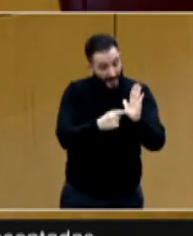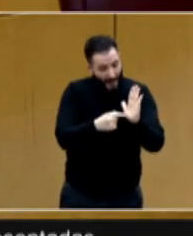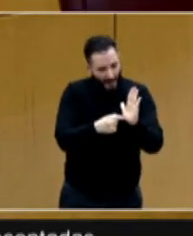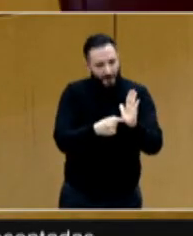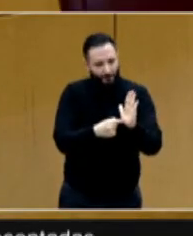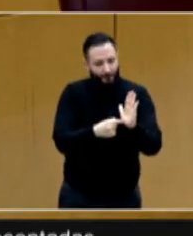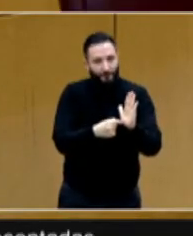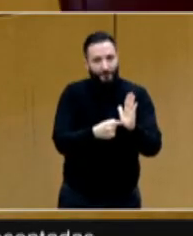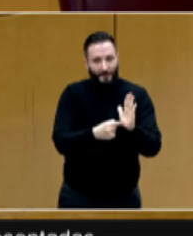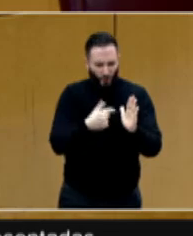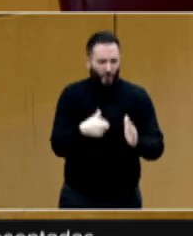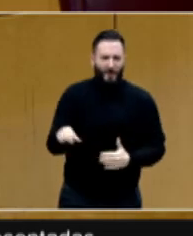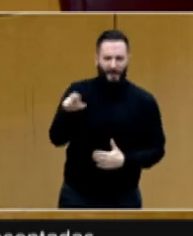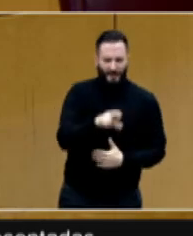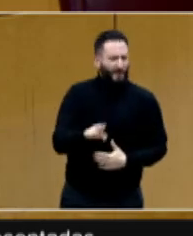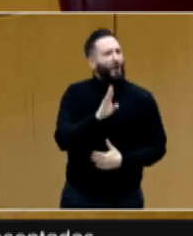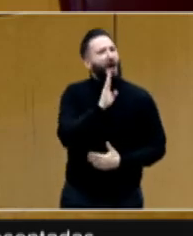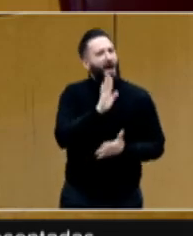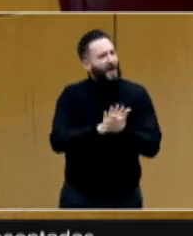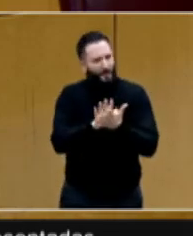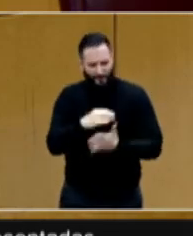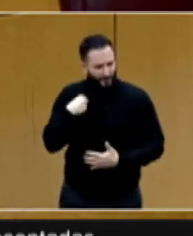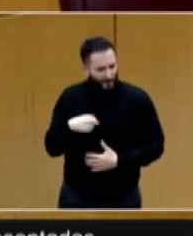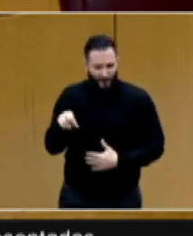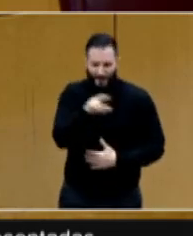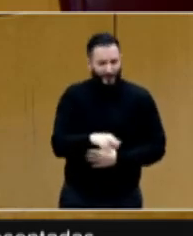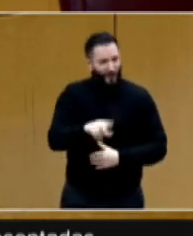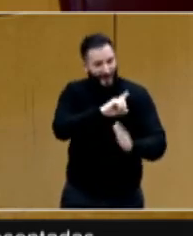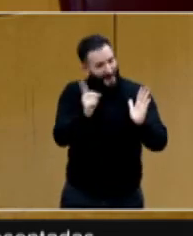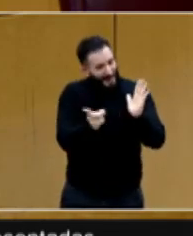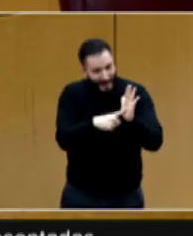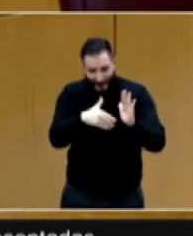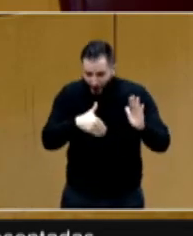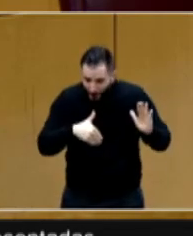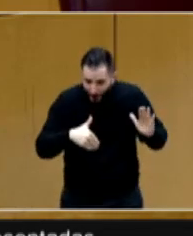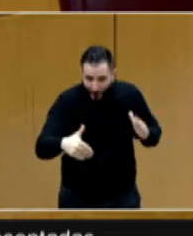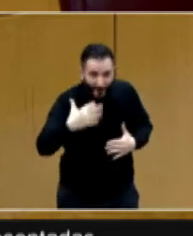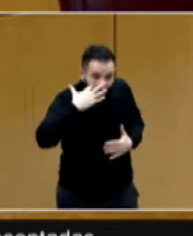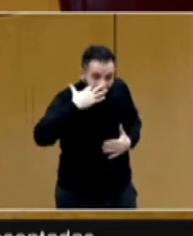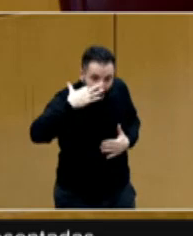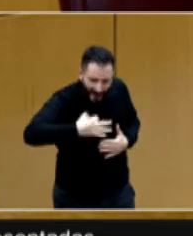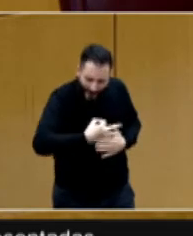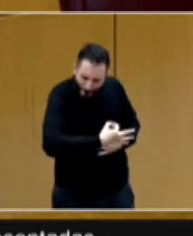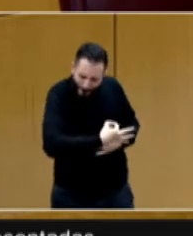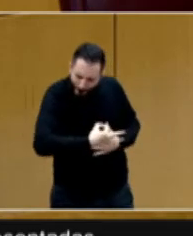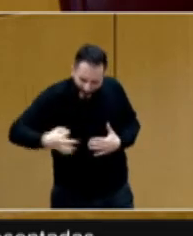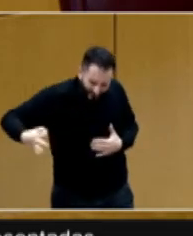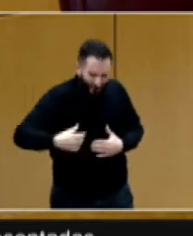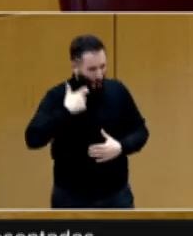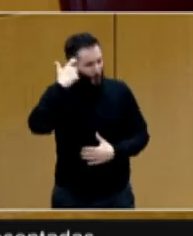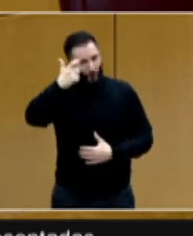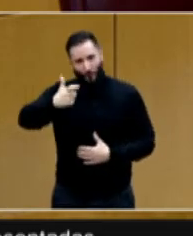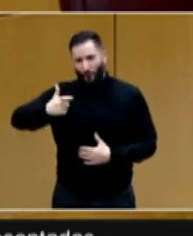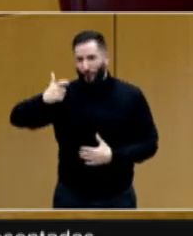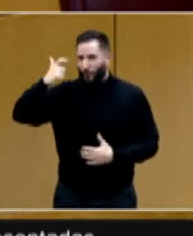y repito lo que decía antes que va a tardar mucho tiempo en que esté perfectamente alineada con el trabajo